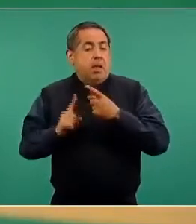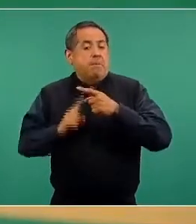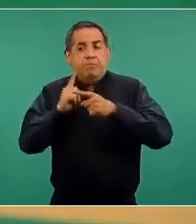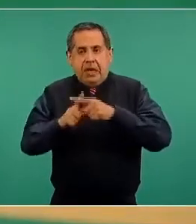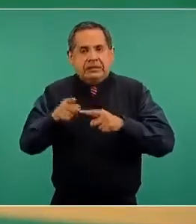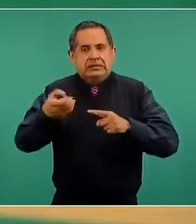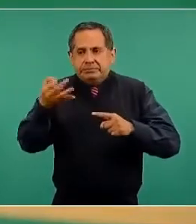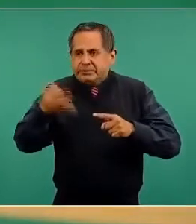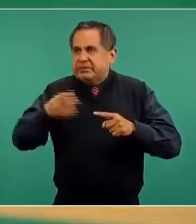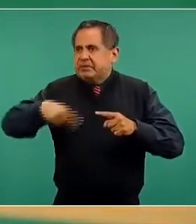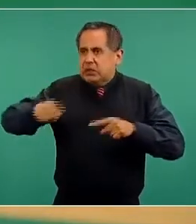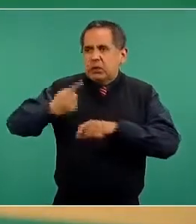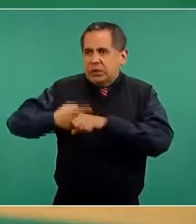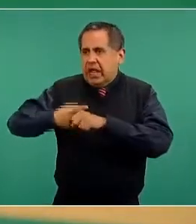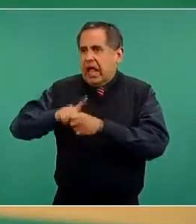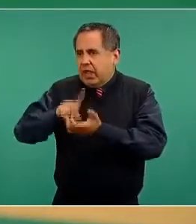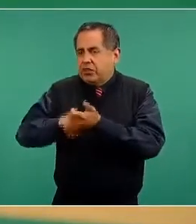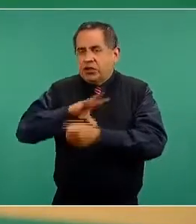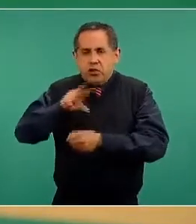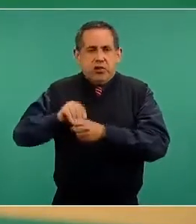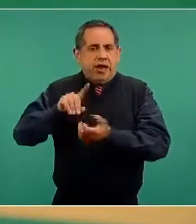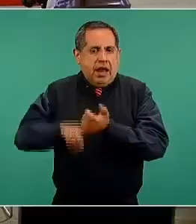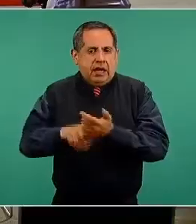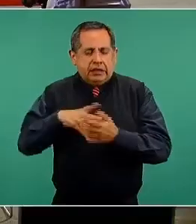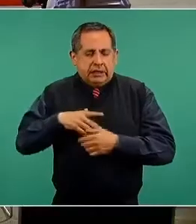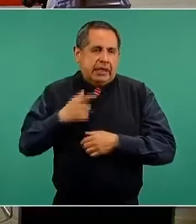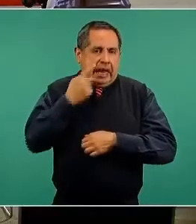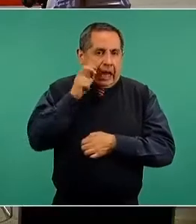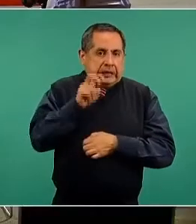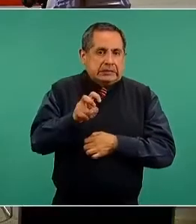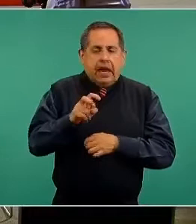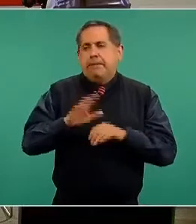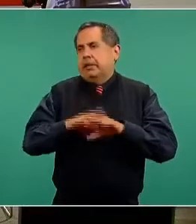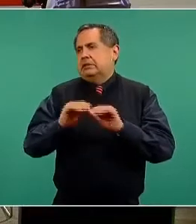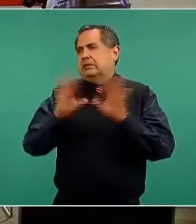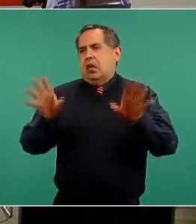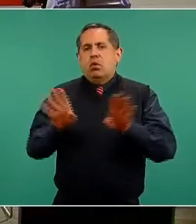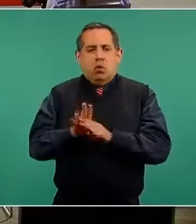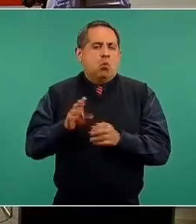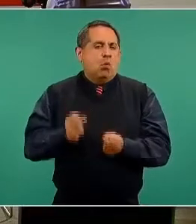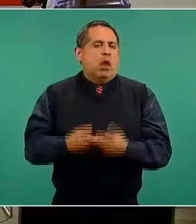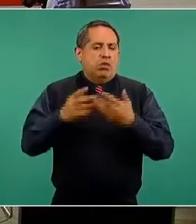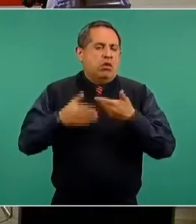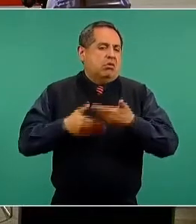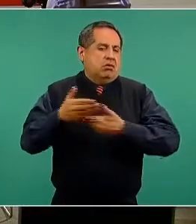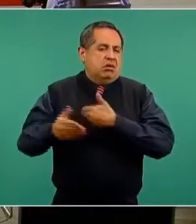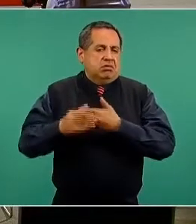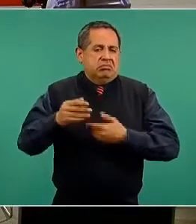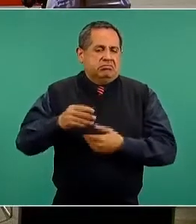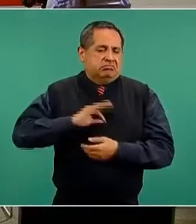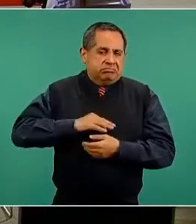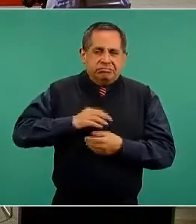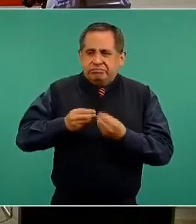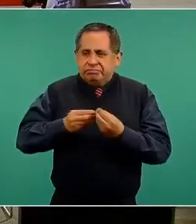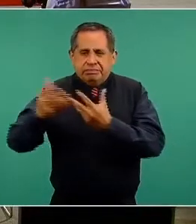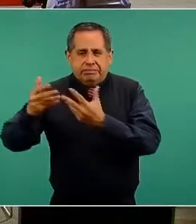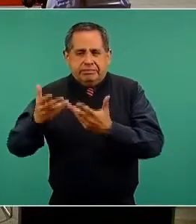patrón mucho más claro de cuál es la trayectoria de la epidemia, independientemente de que se logre la